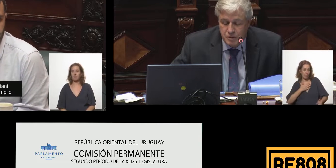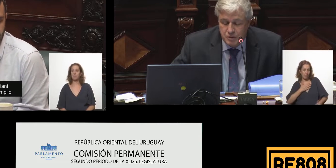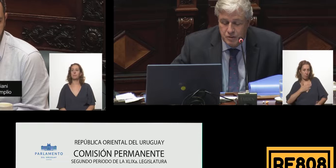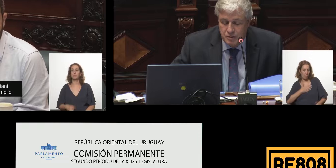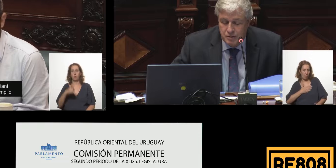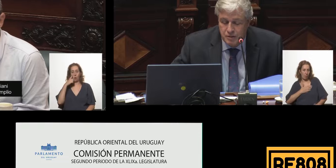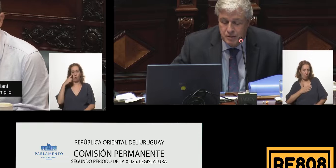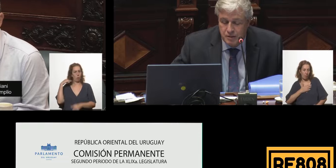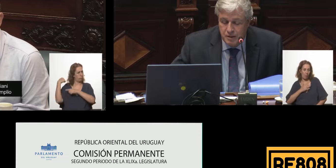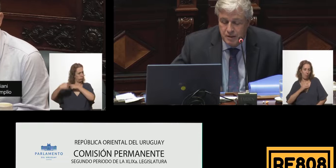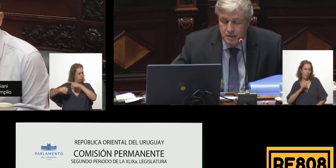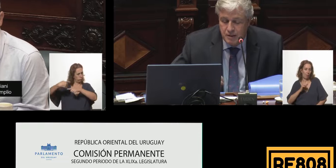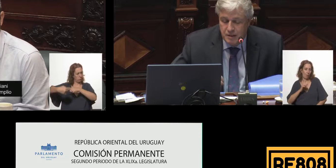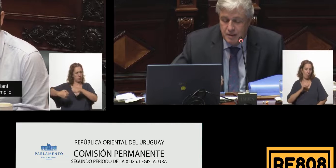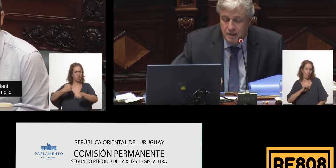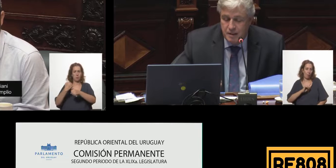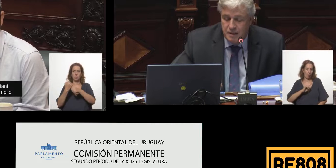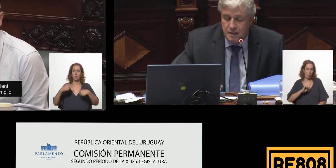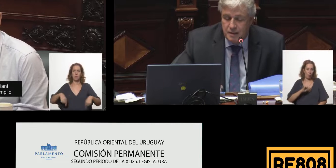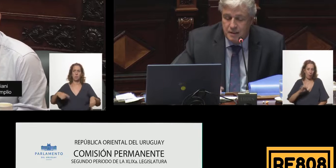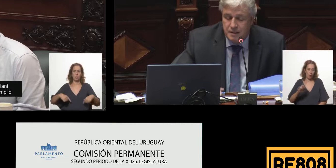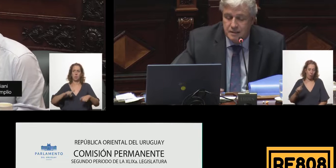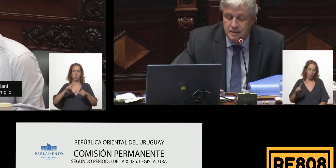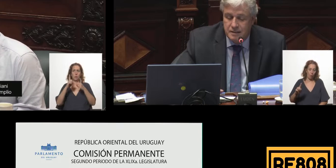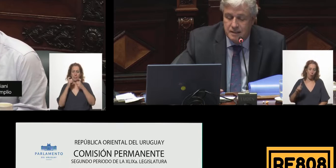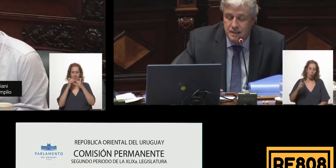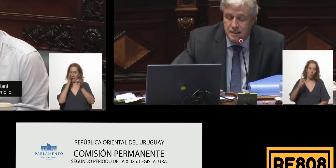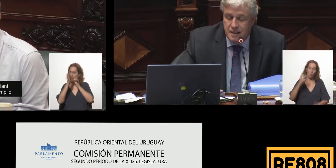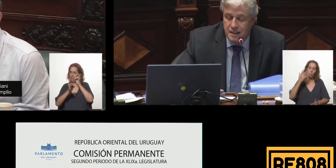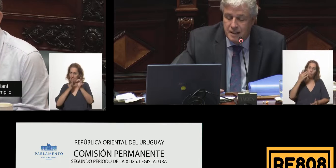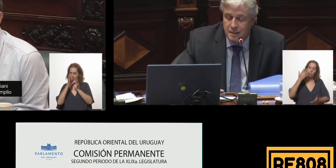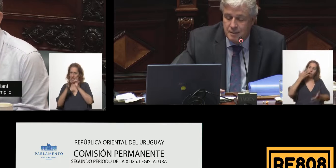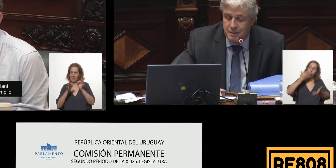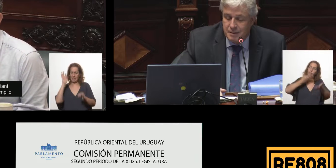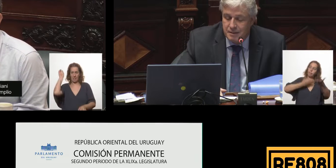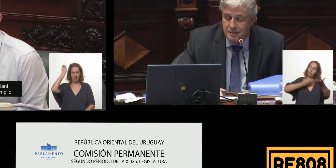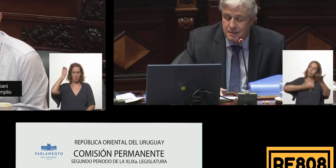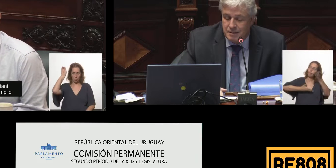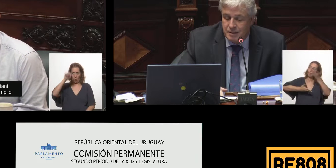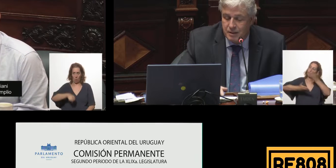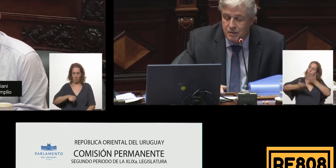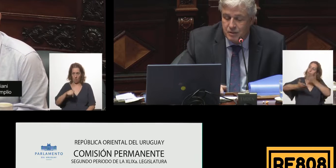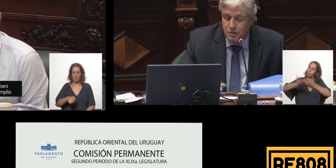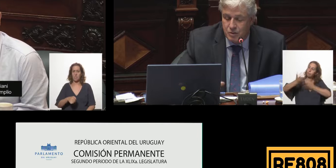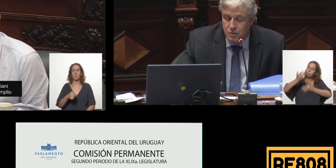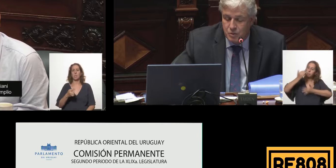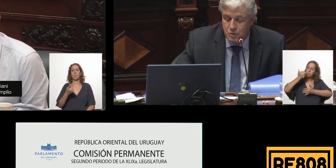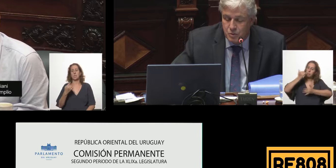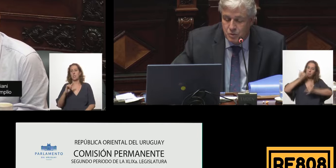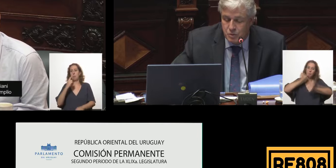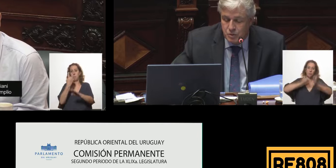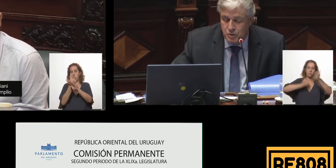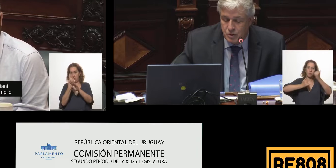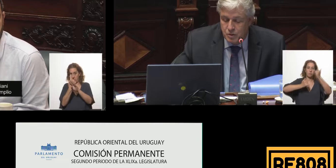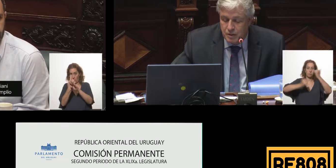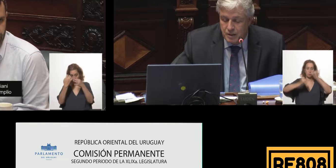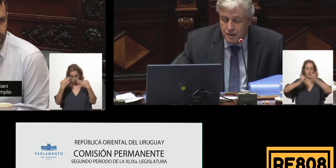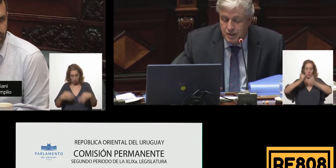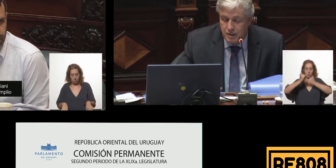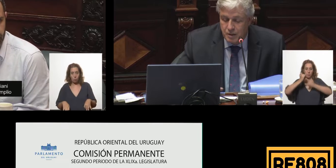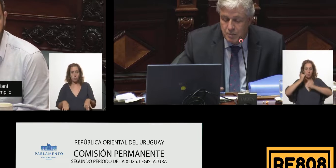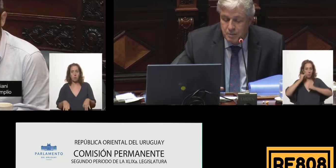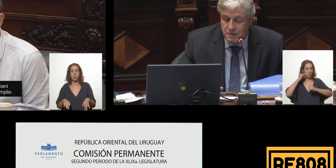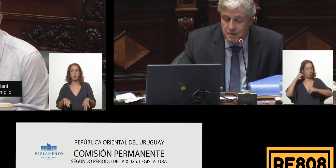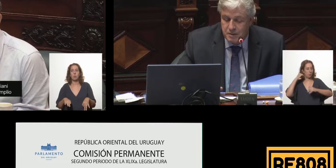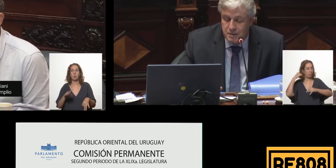su trayectoria en la Cancillería, no es necesario que la explique un diputado aquí, así que primero que nada corresponde, antes